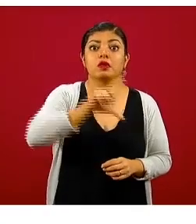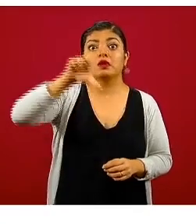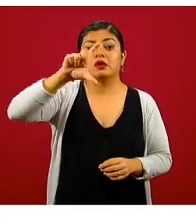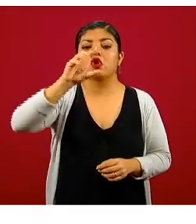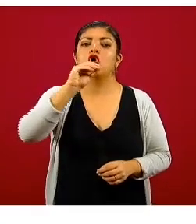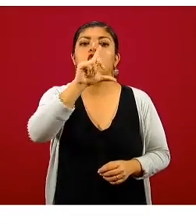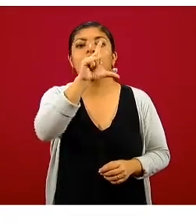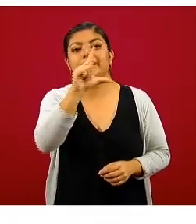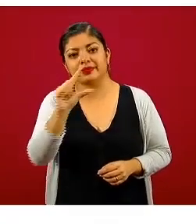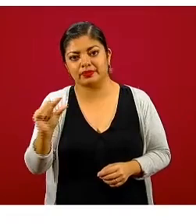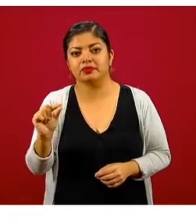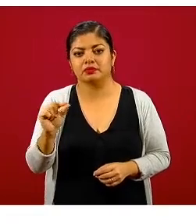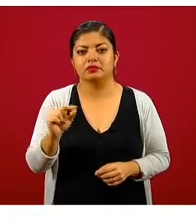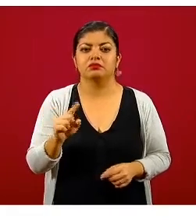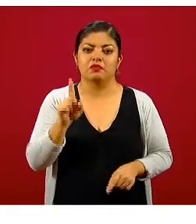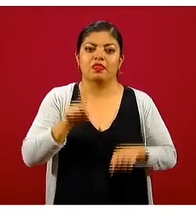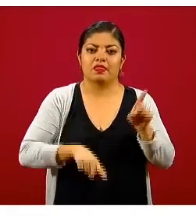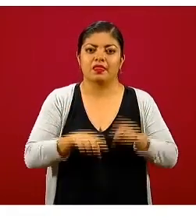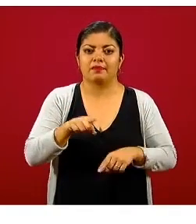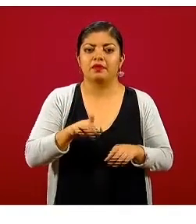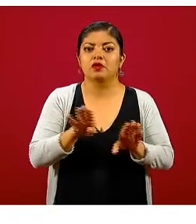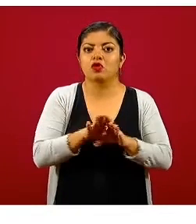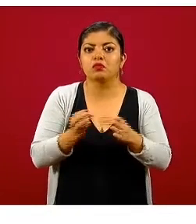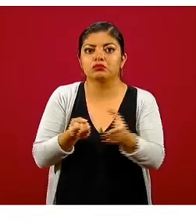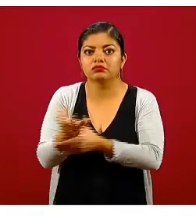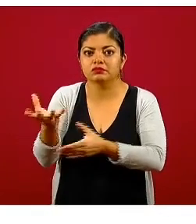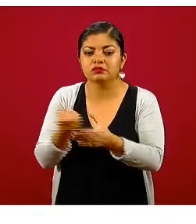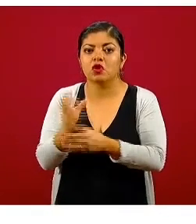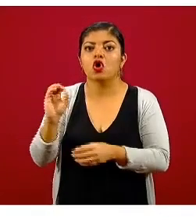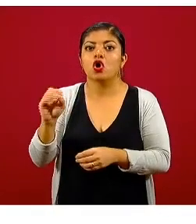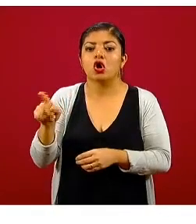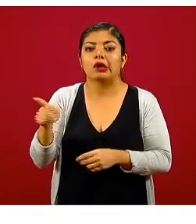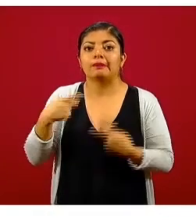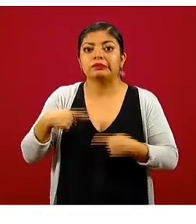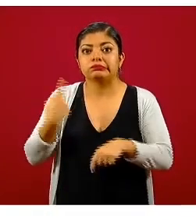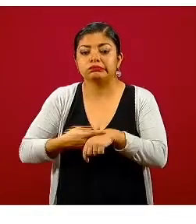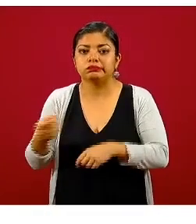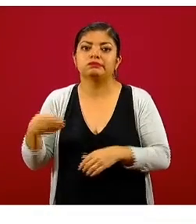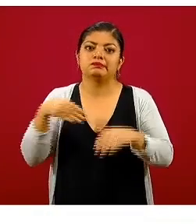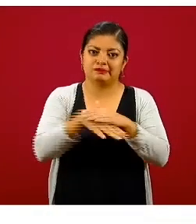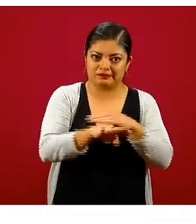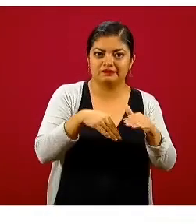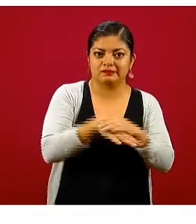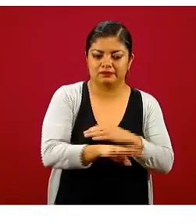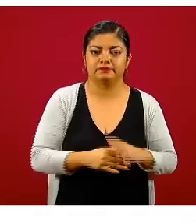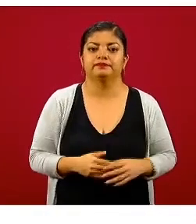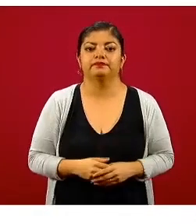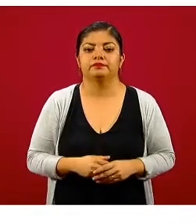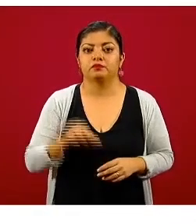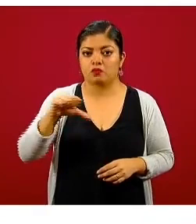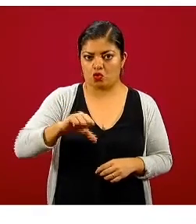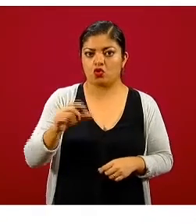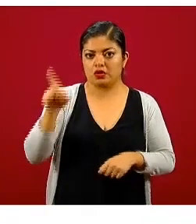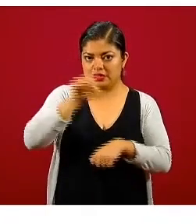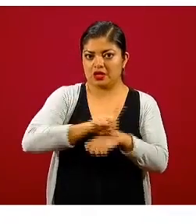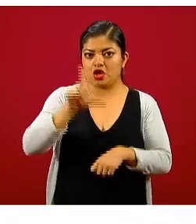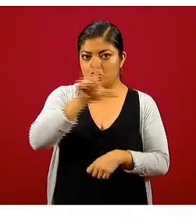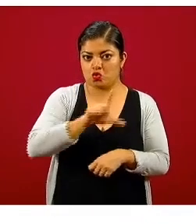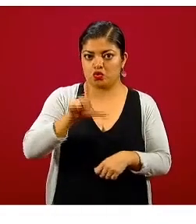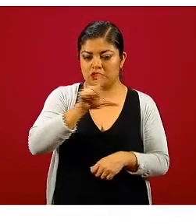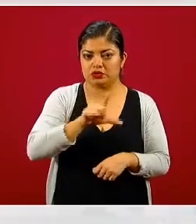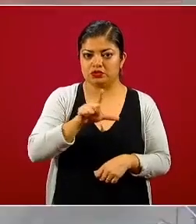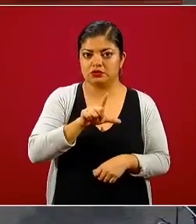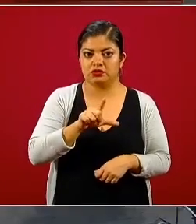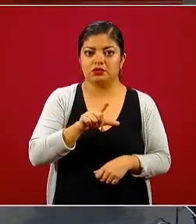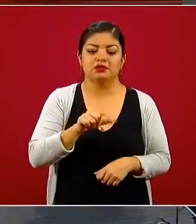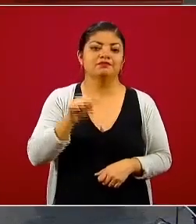función de cómo estén funcionando los egresos y la parte de la reconversión. Hoy día es lunes, vamos a actualizar los datos que